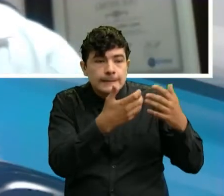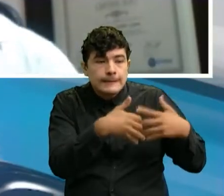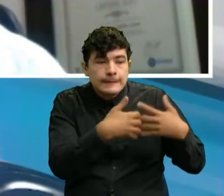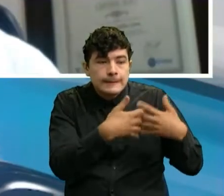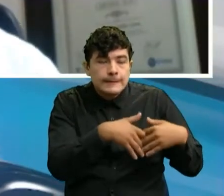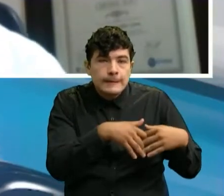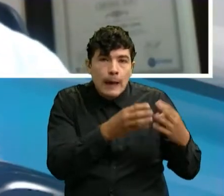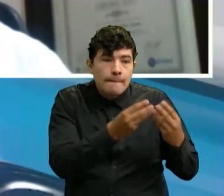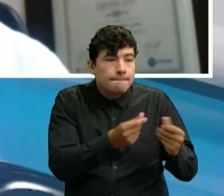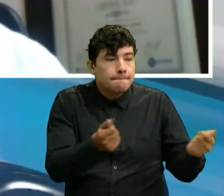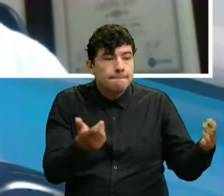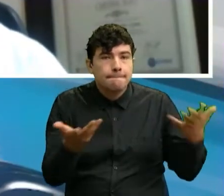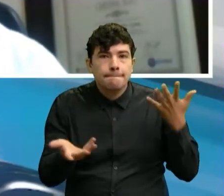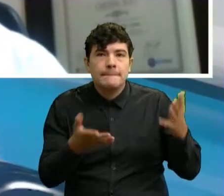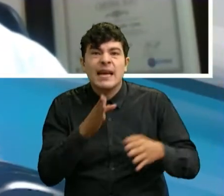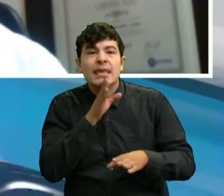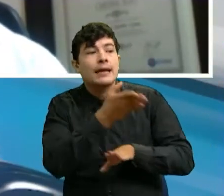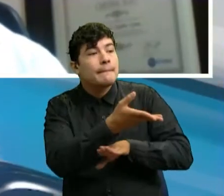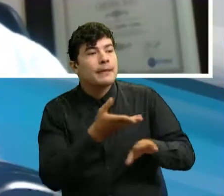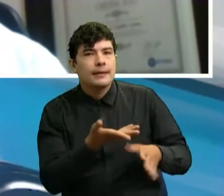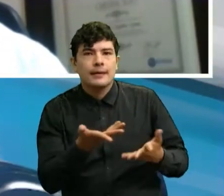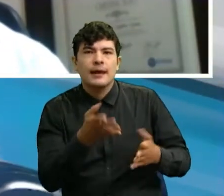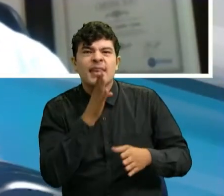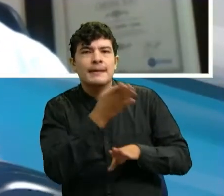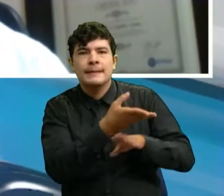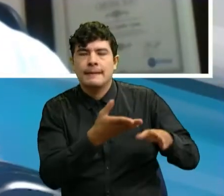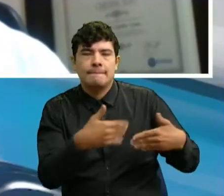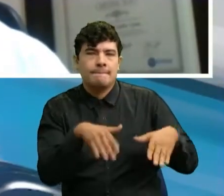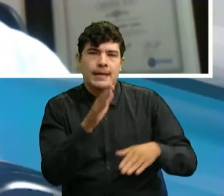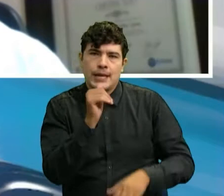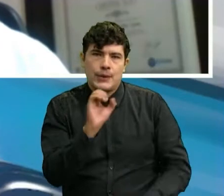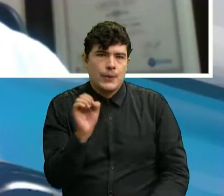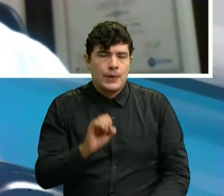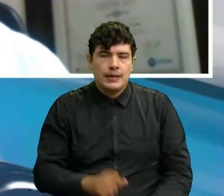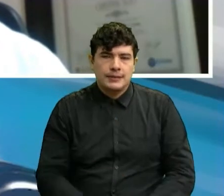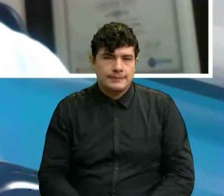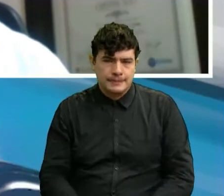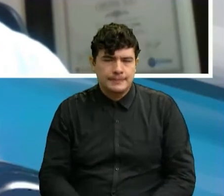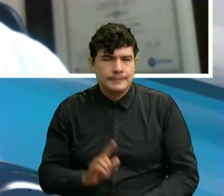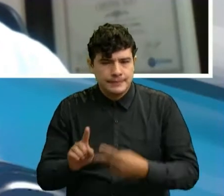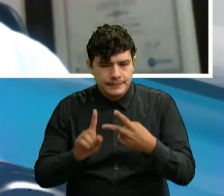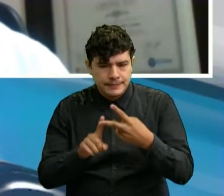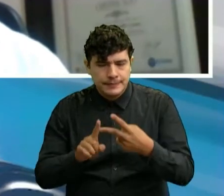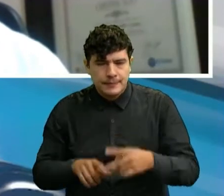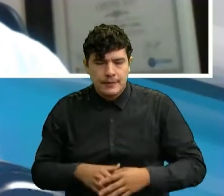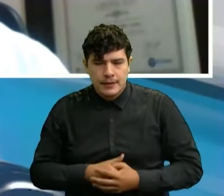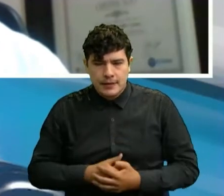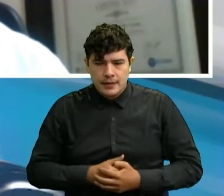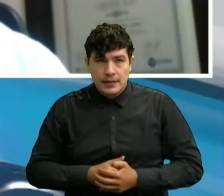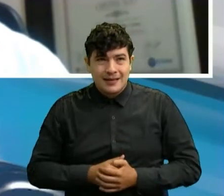quién reclamarle ese cálculo actuarial. Y para que la persona